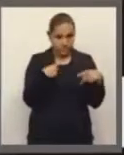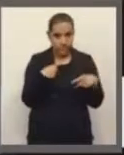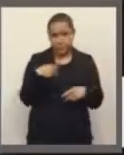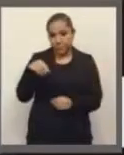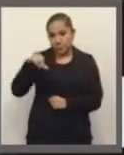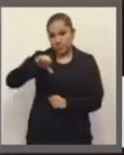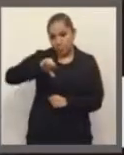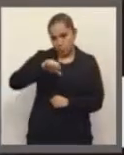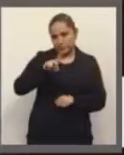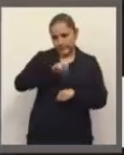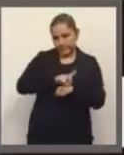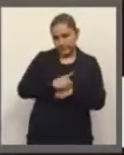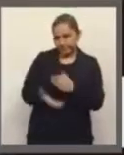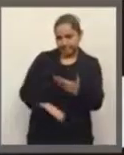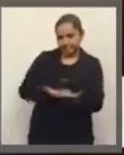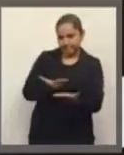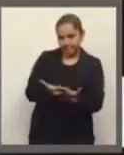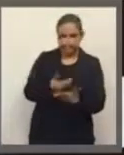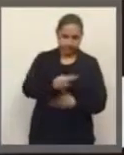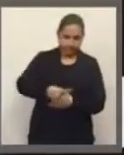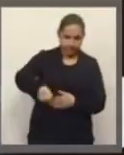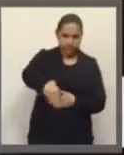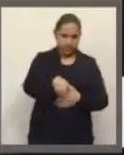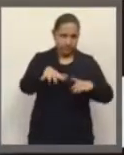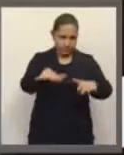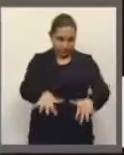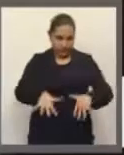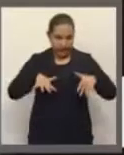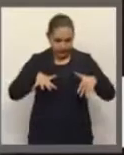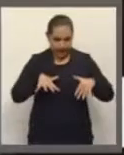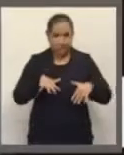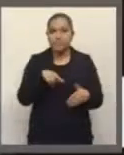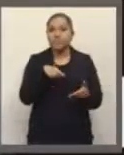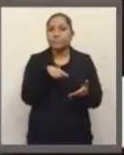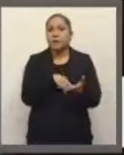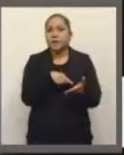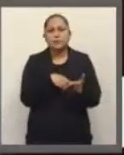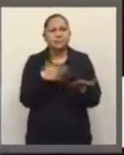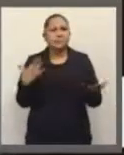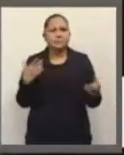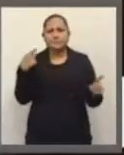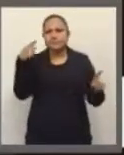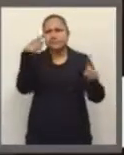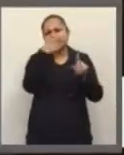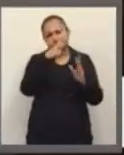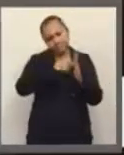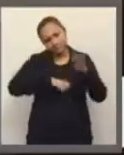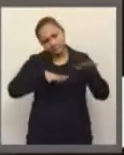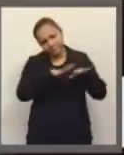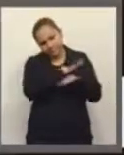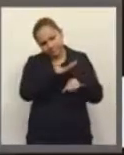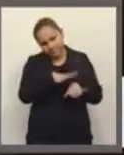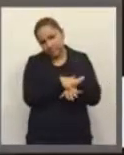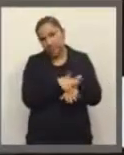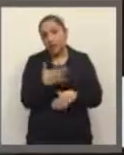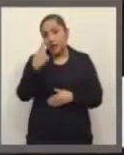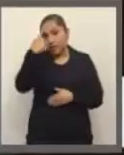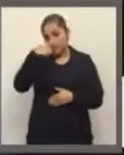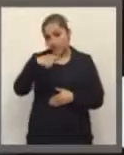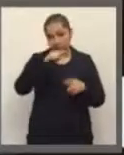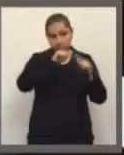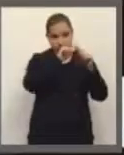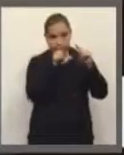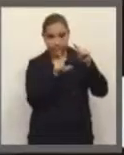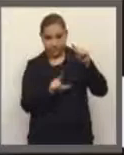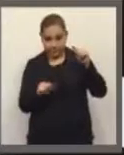presenta a esta honorable Asamblea tiene por objeto impulsar las regiones fronterizas